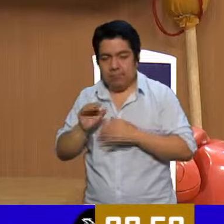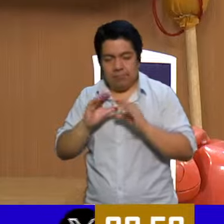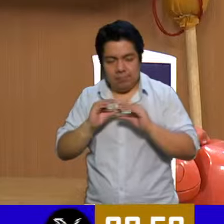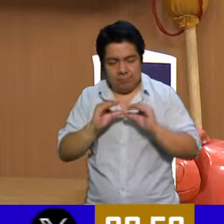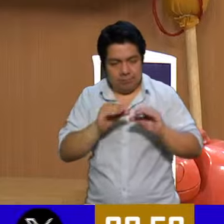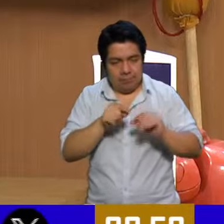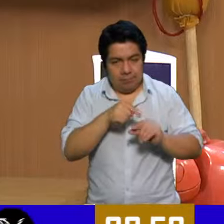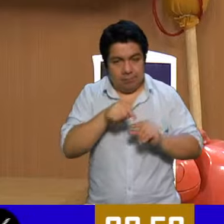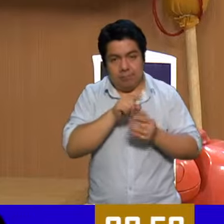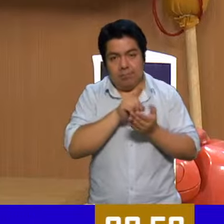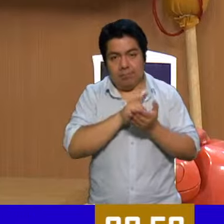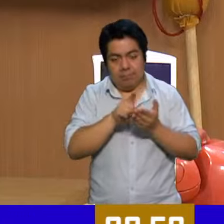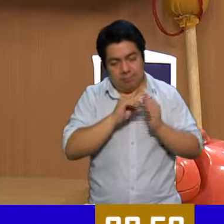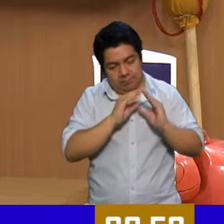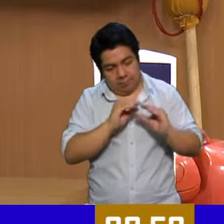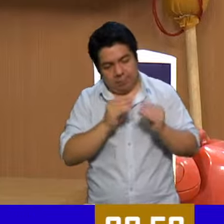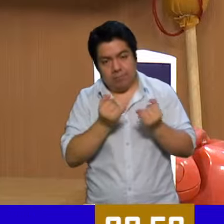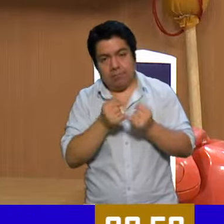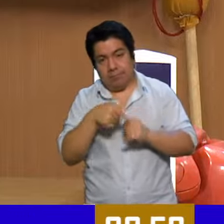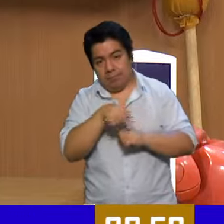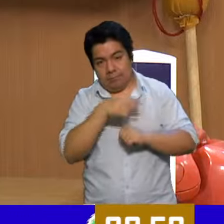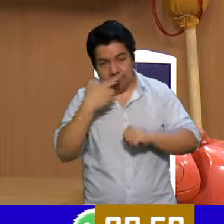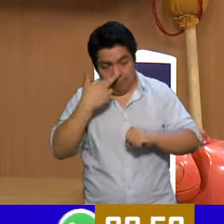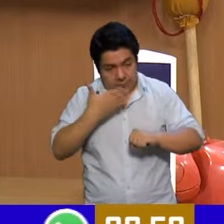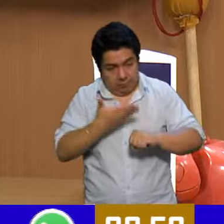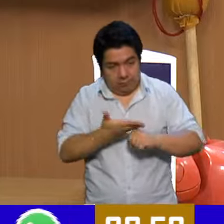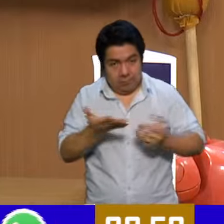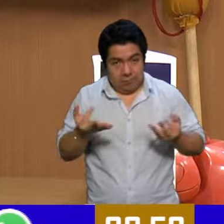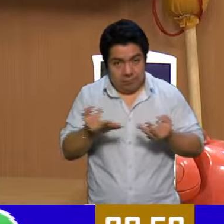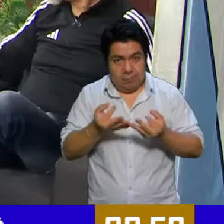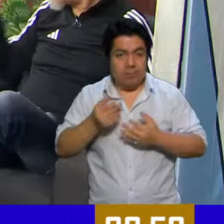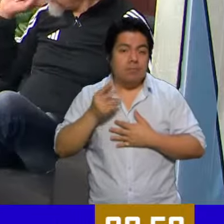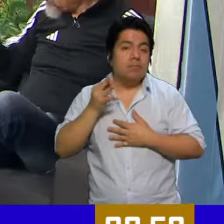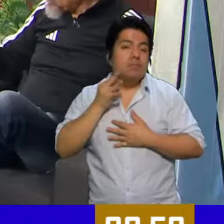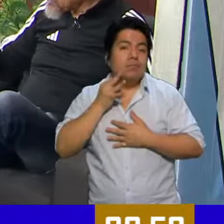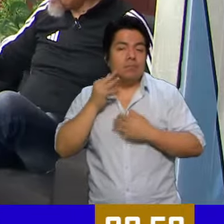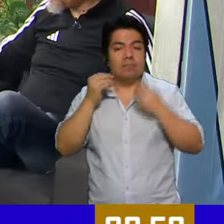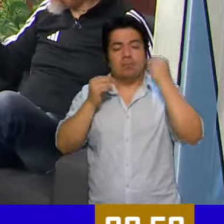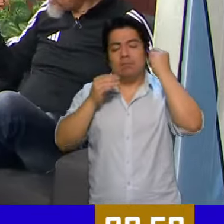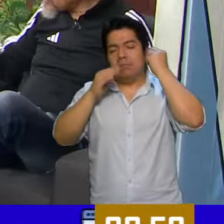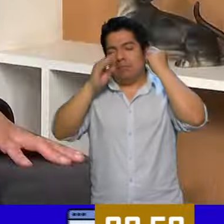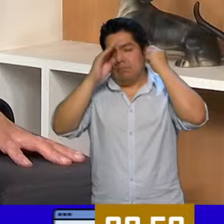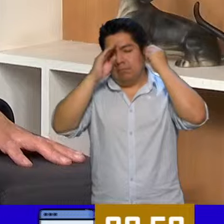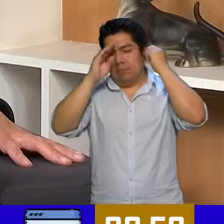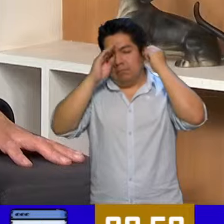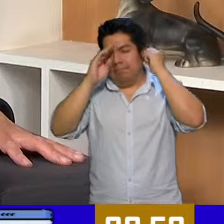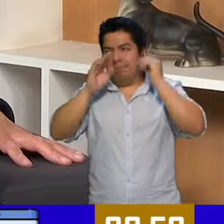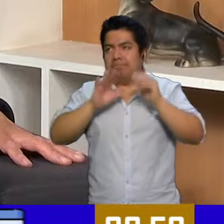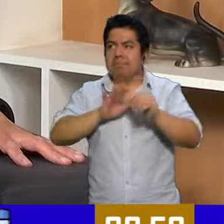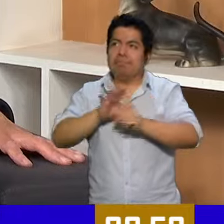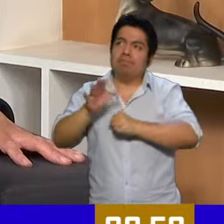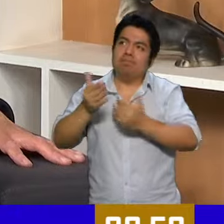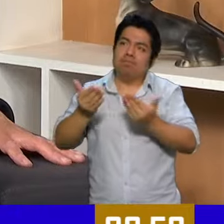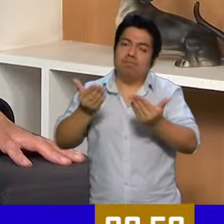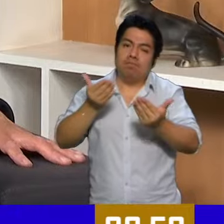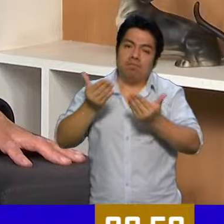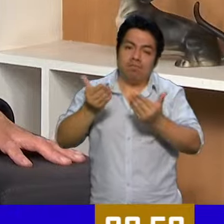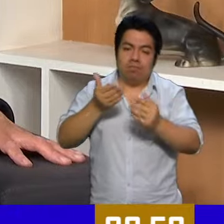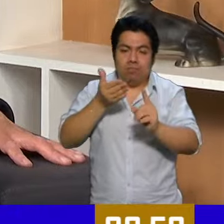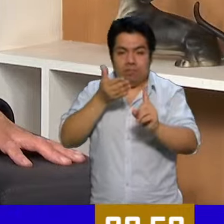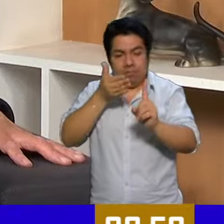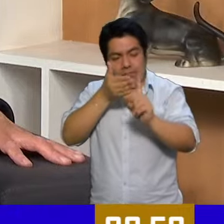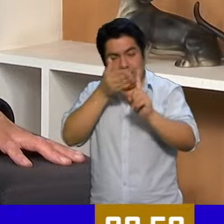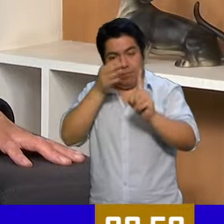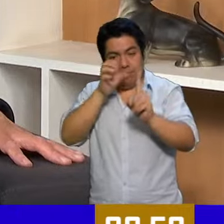concientizar de los derechos y las obligaciones en materia fiscal. En ese sentido me quedo pensando, ¿cuál sería la misión principal de